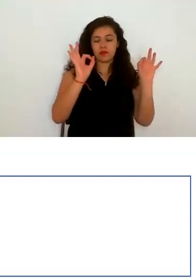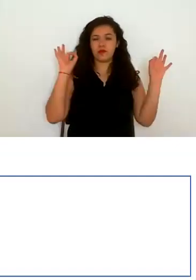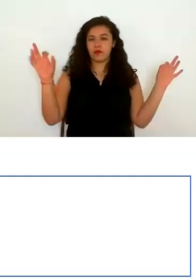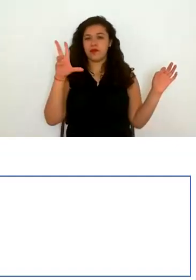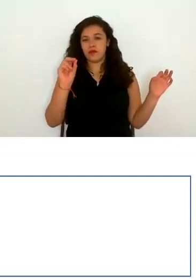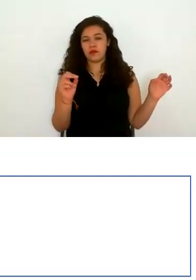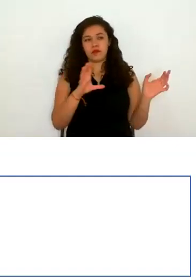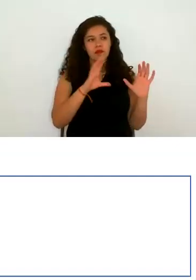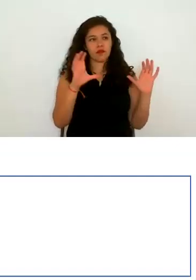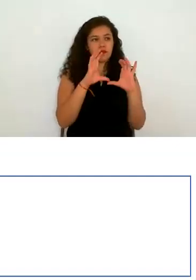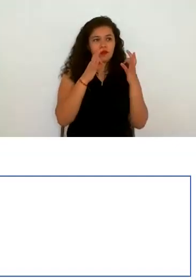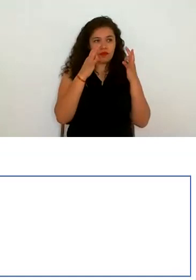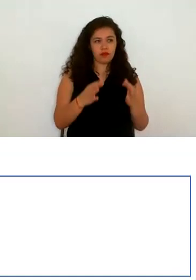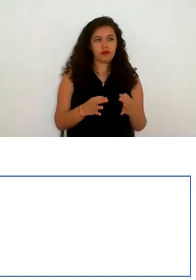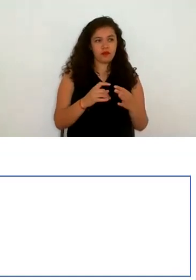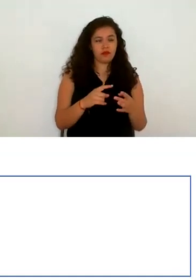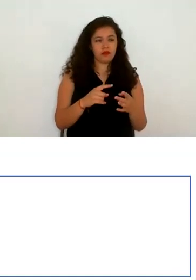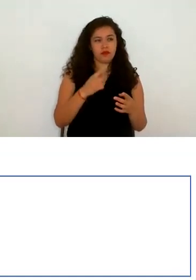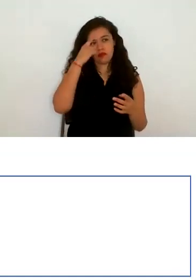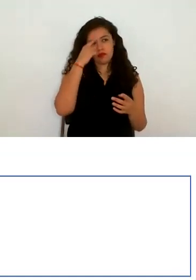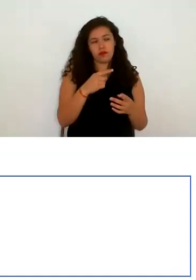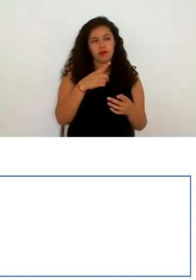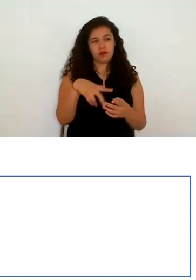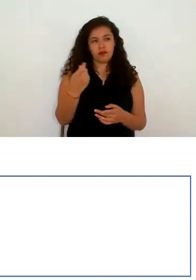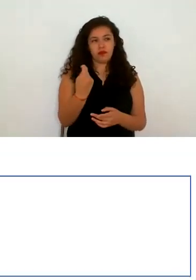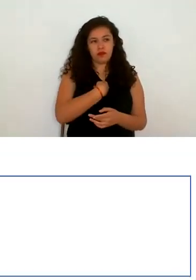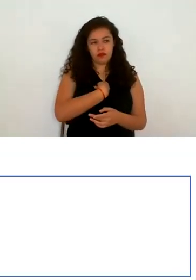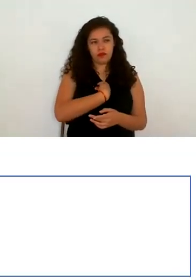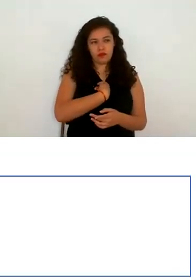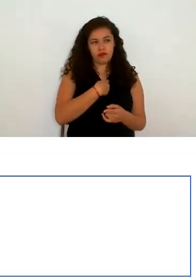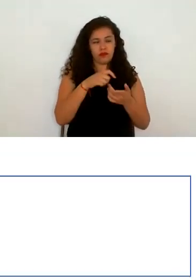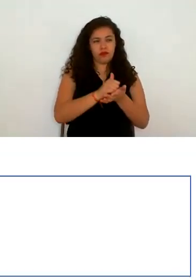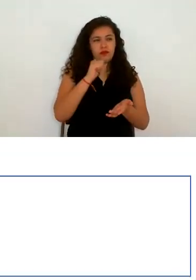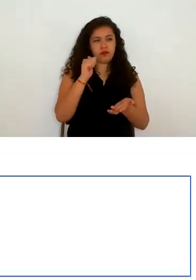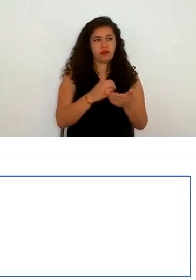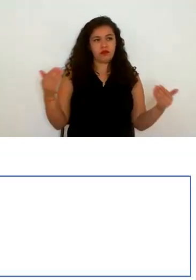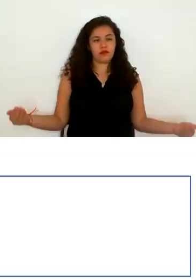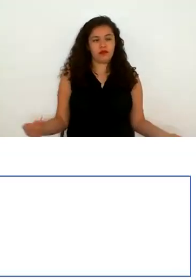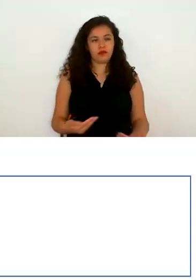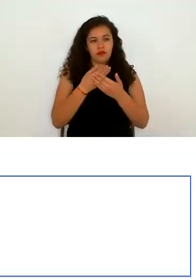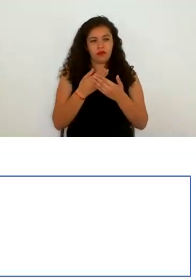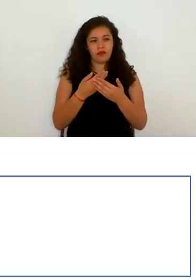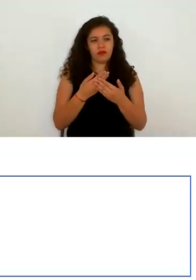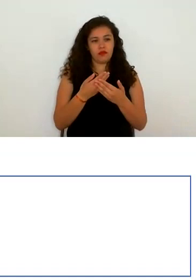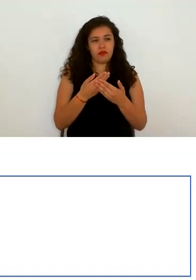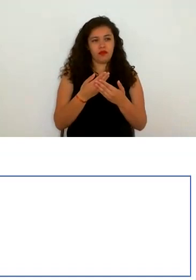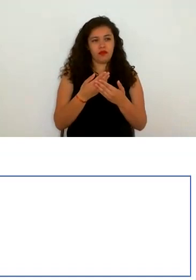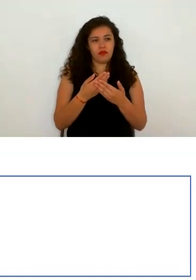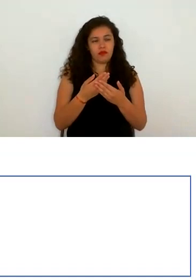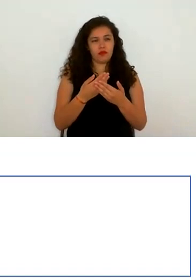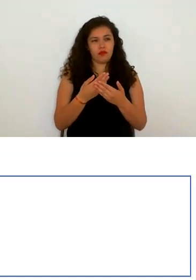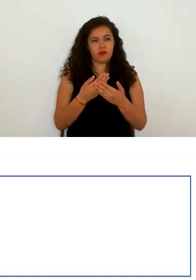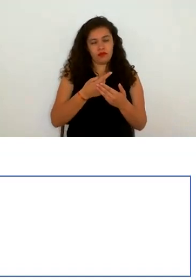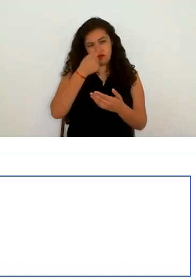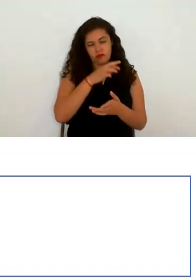son certificados originales en materia de identidad, actas de nacimiento, cartilla, pasaporte, en su caso credencial